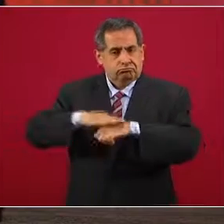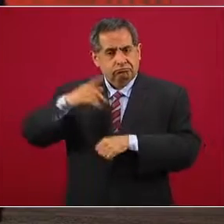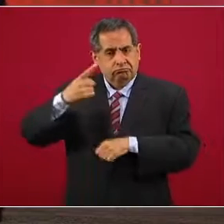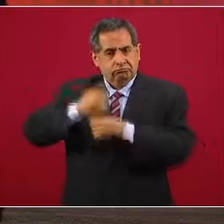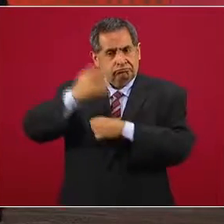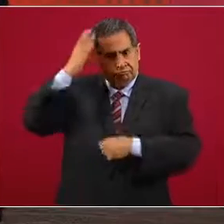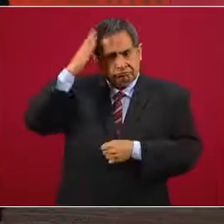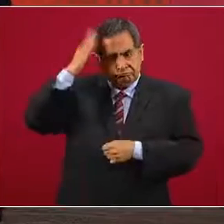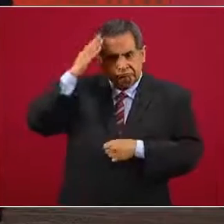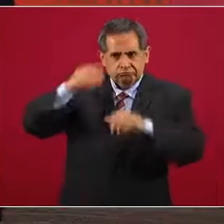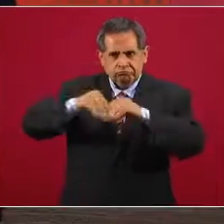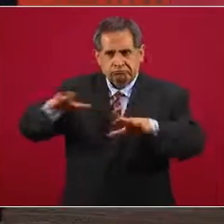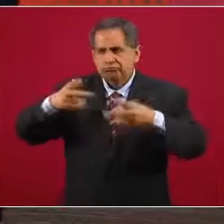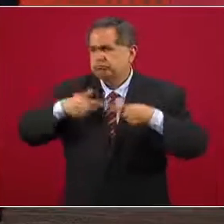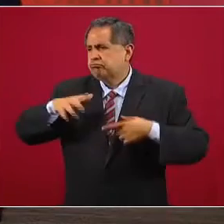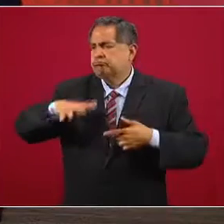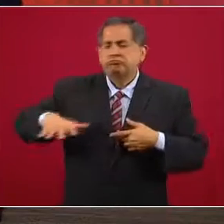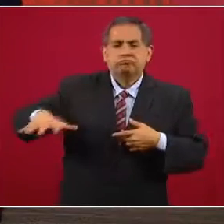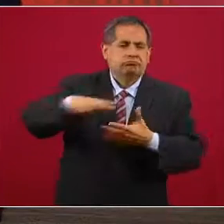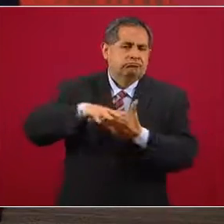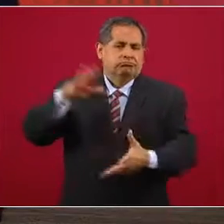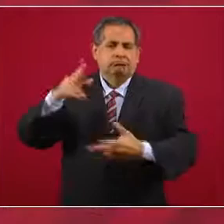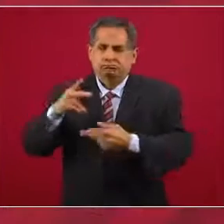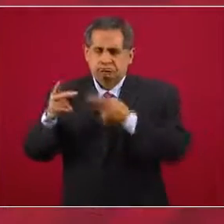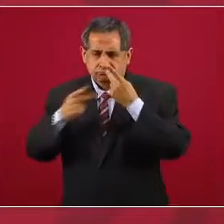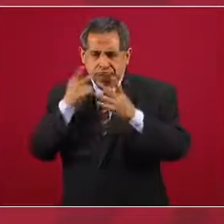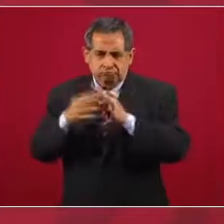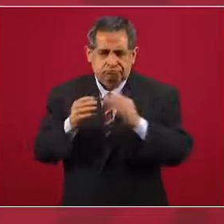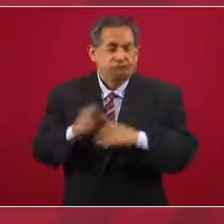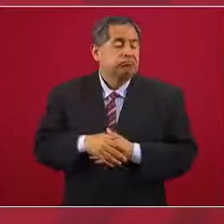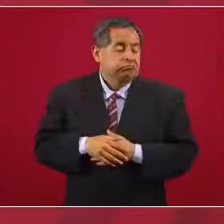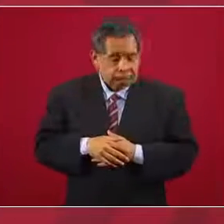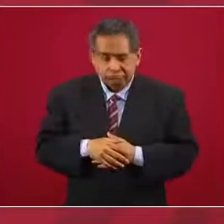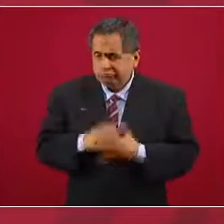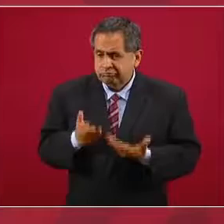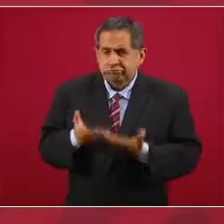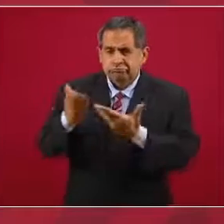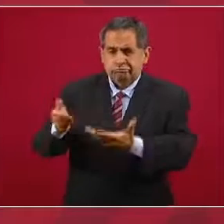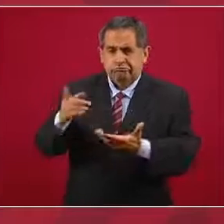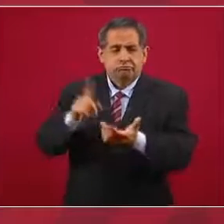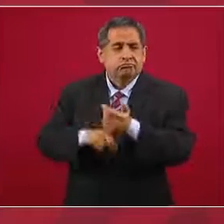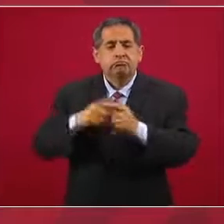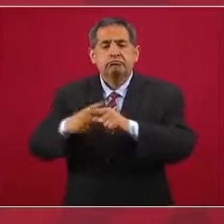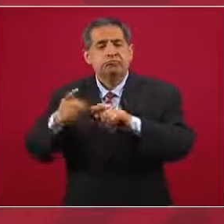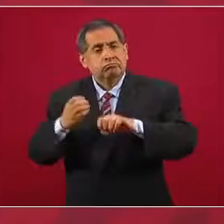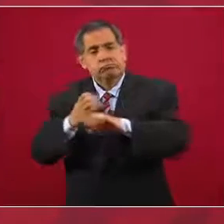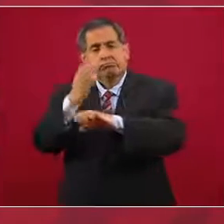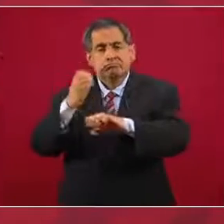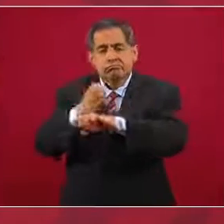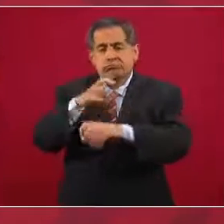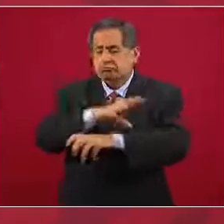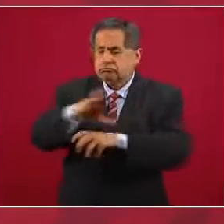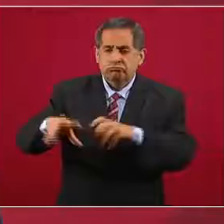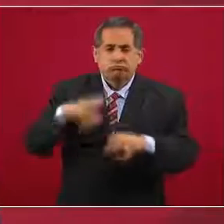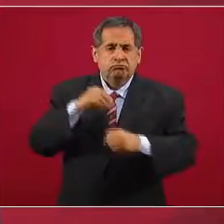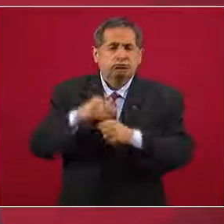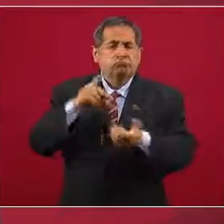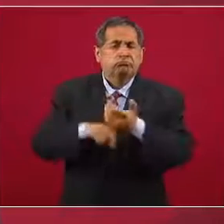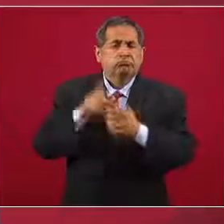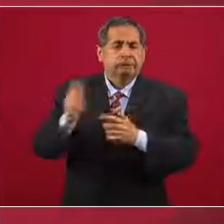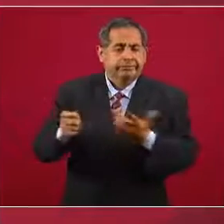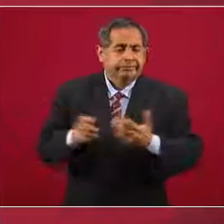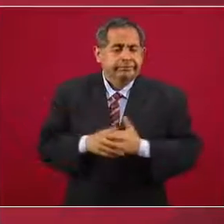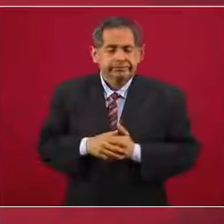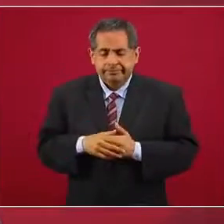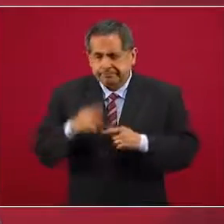principales en términos de la población que las habla y pusimos a disposición de las entidades federativas y de todo el país